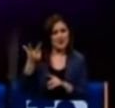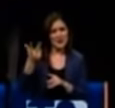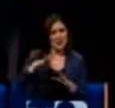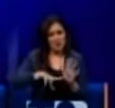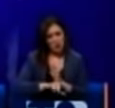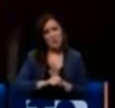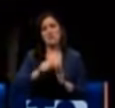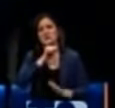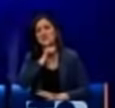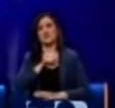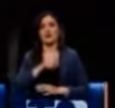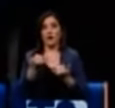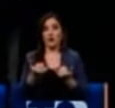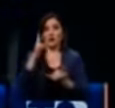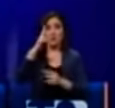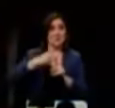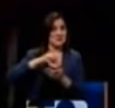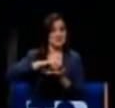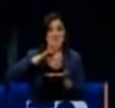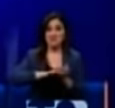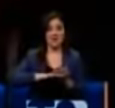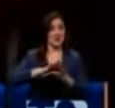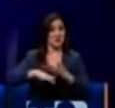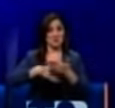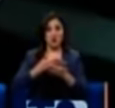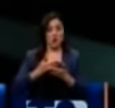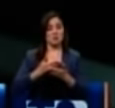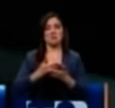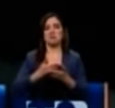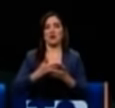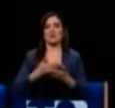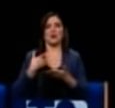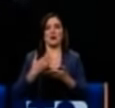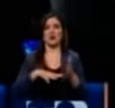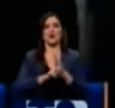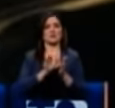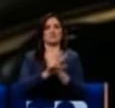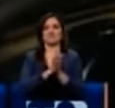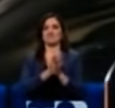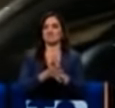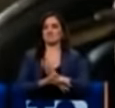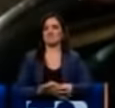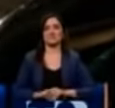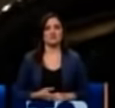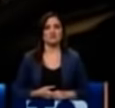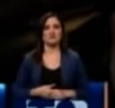los 2 meses que hemos ya tenido el acercamiento aquí, realmente no ha existido delitos. ¡Saquen las manos por la ventana, caballero!